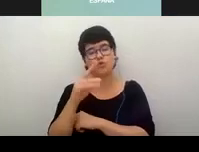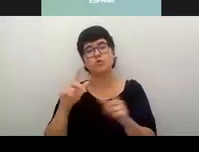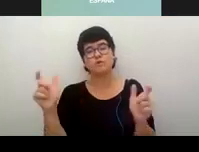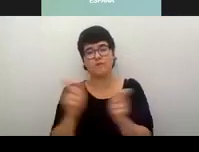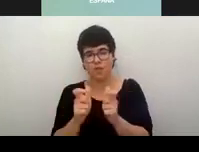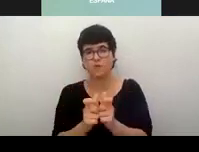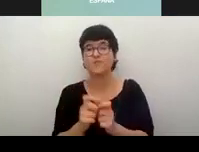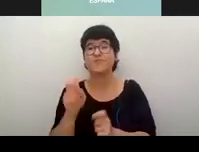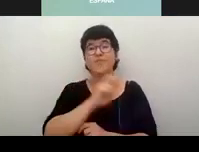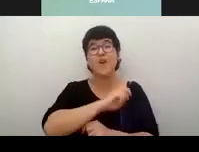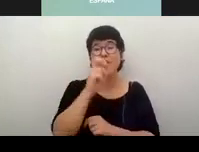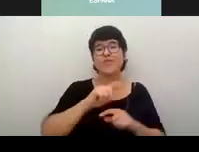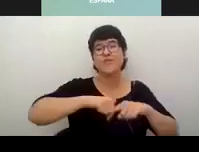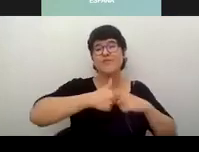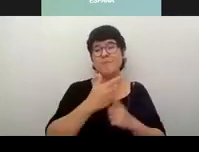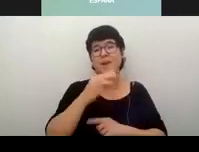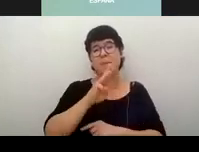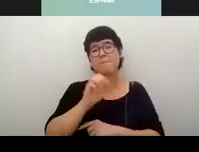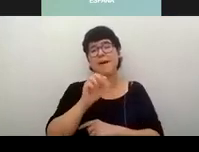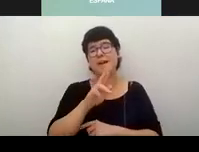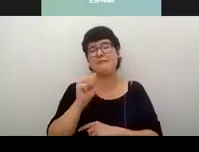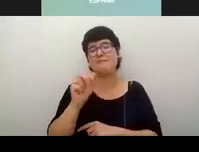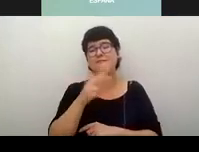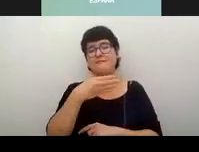parabacteroides. Es decir, aquí estamos ya disminuyendo